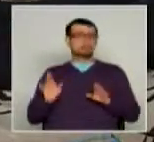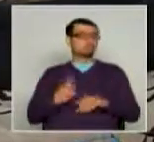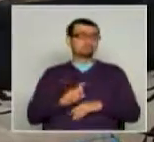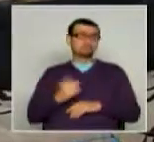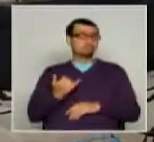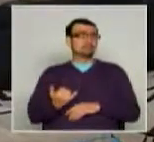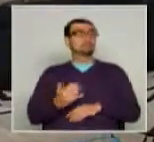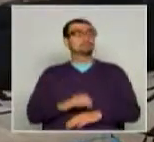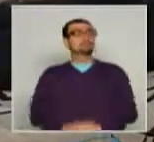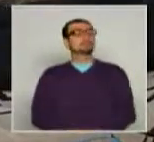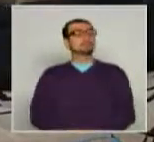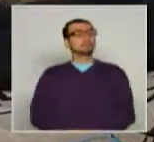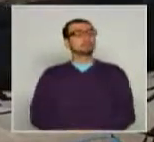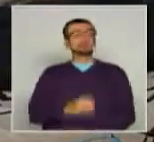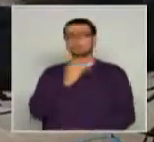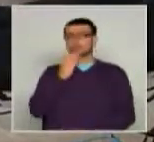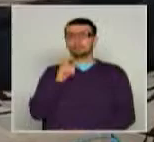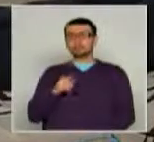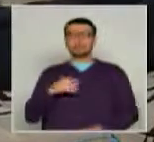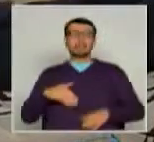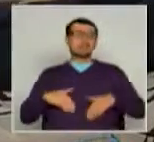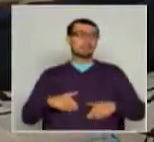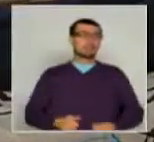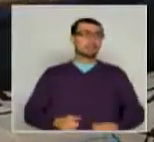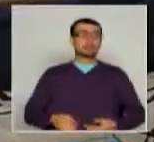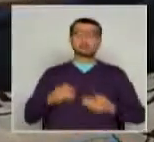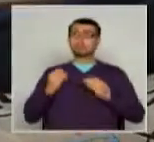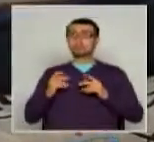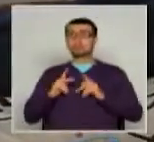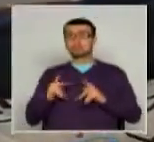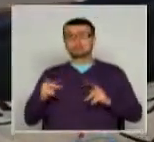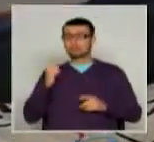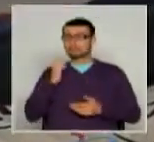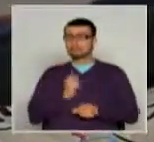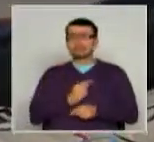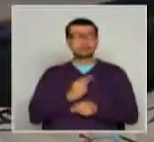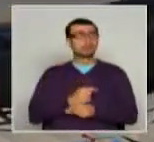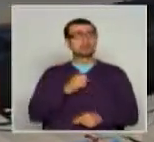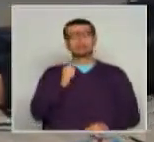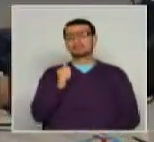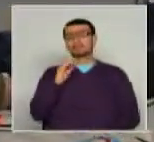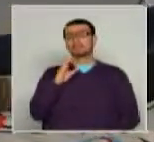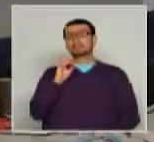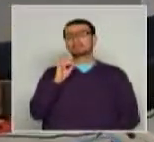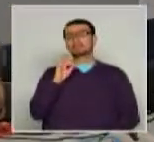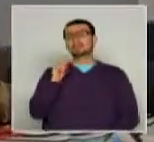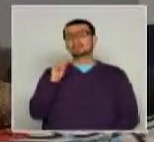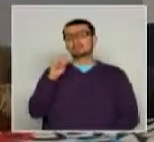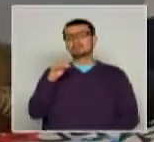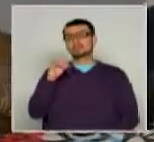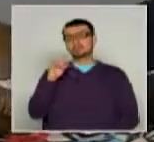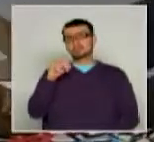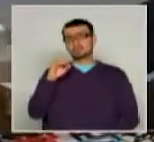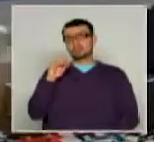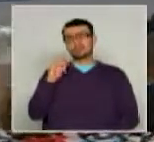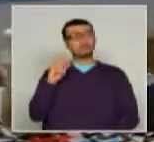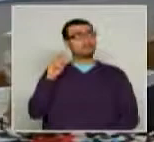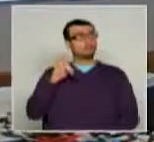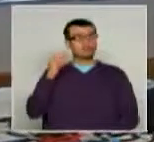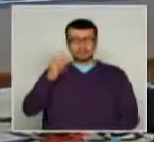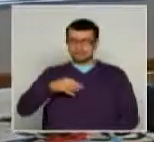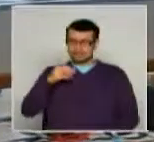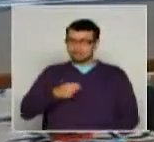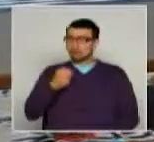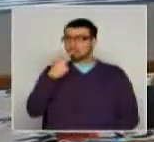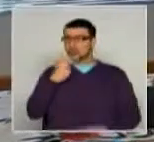si estamos cansados de ver tantos pacientes con acetaminofén, con diclofenaco, con ibuprofeno, con todos estos medicamentos